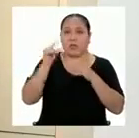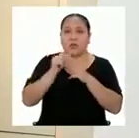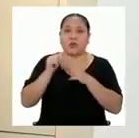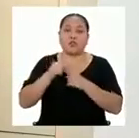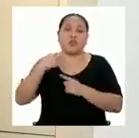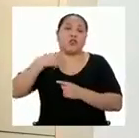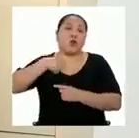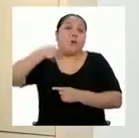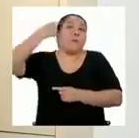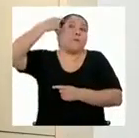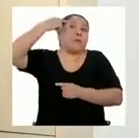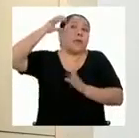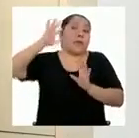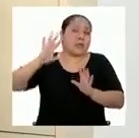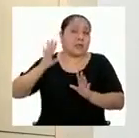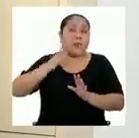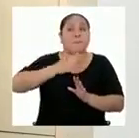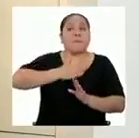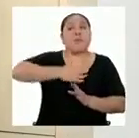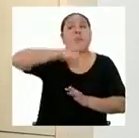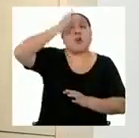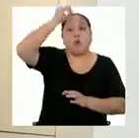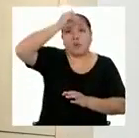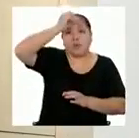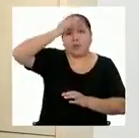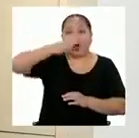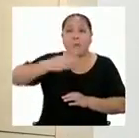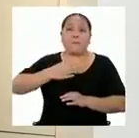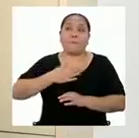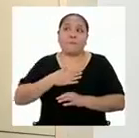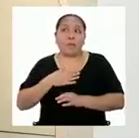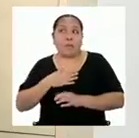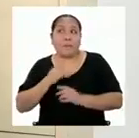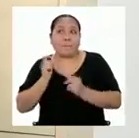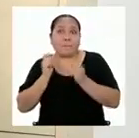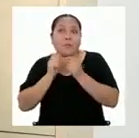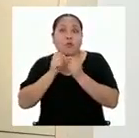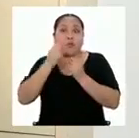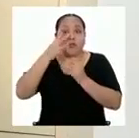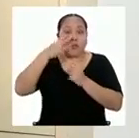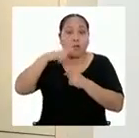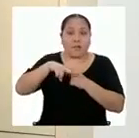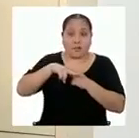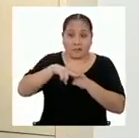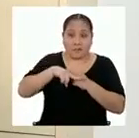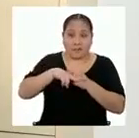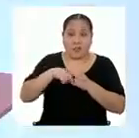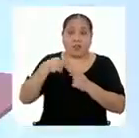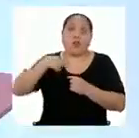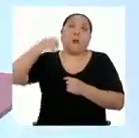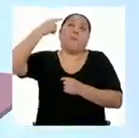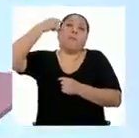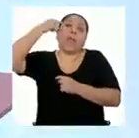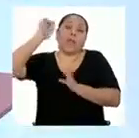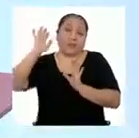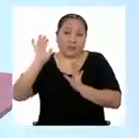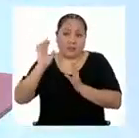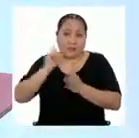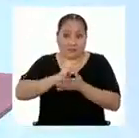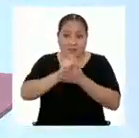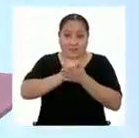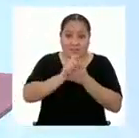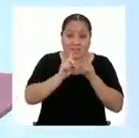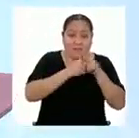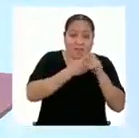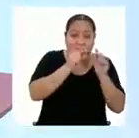yo creo que, en mi opinión, mi punto de vista es, pienso que, etc. Usted sí